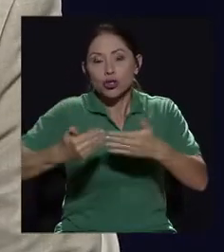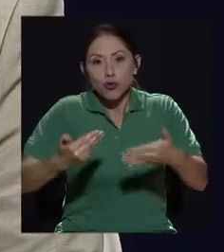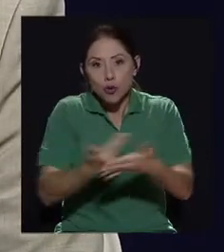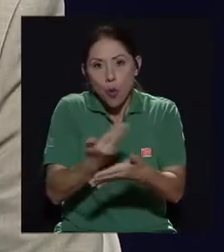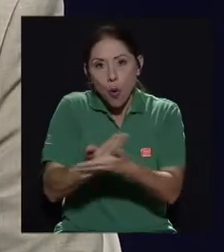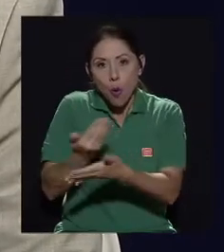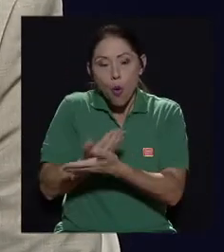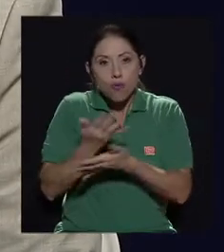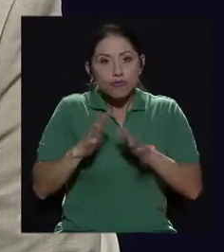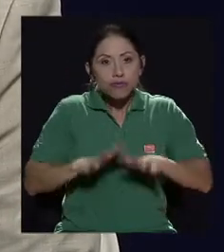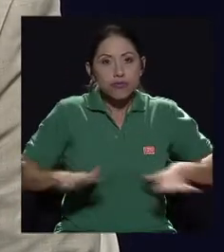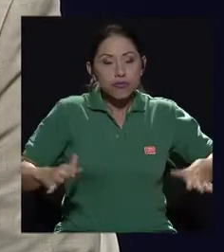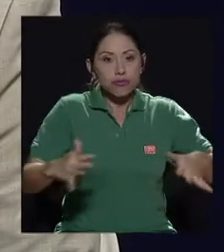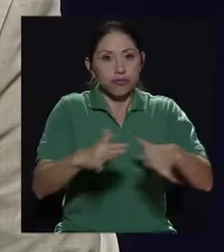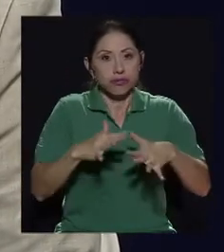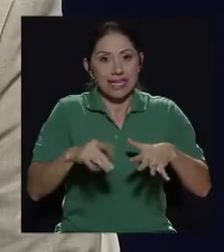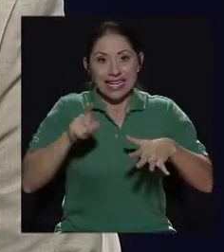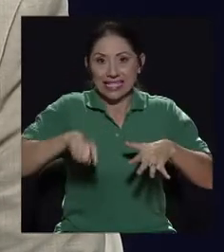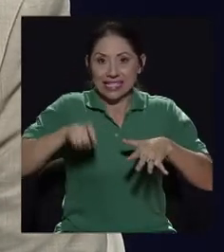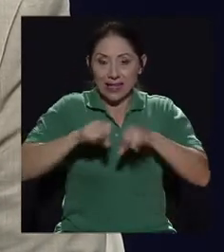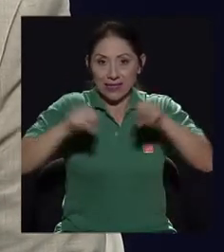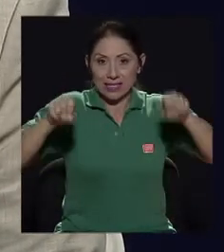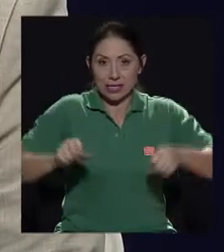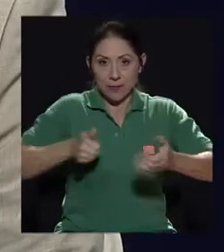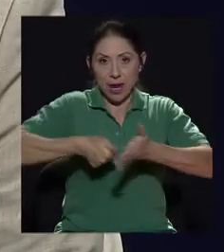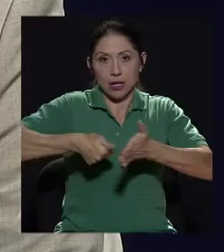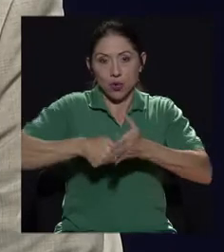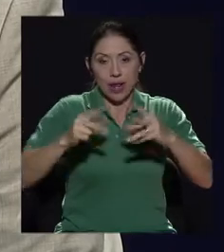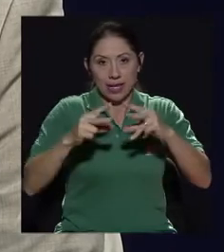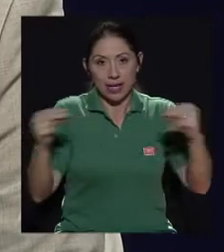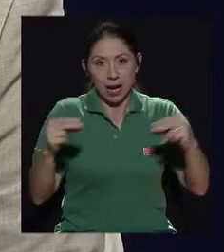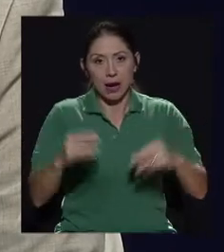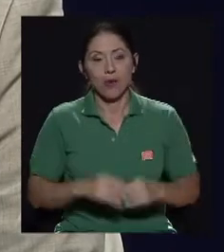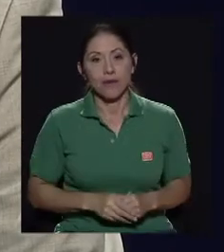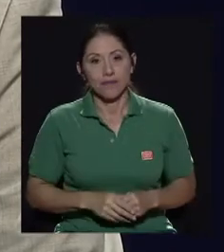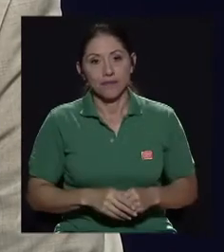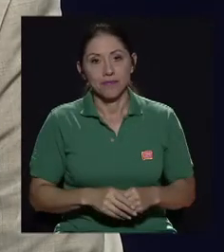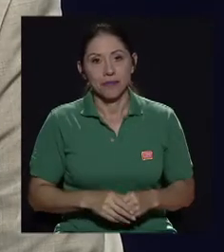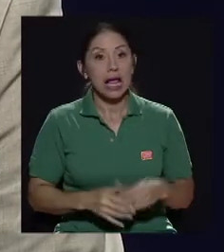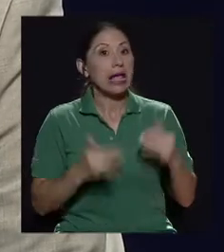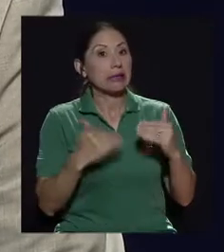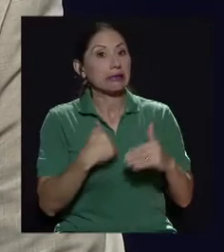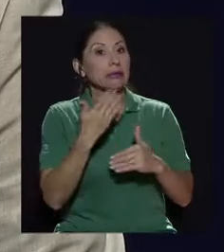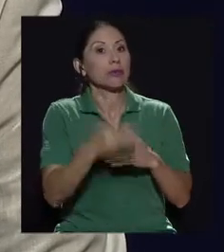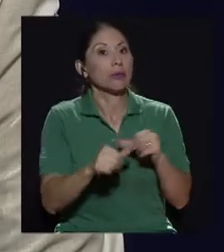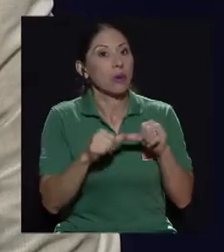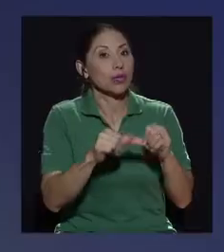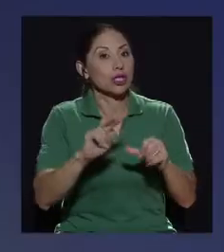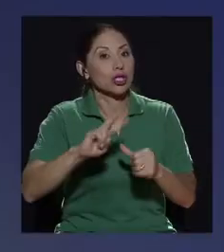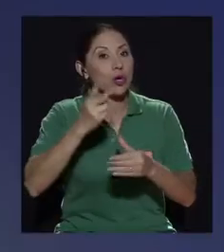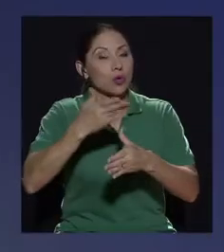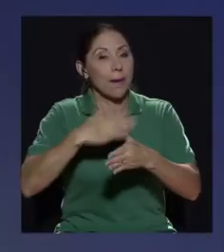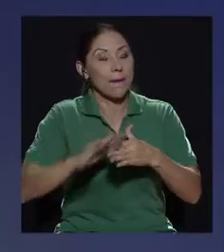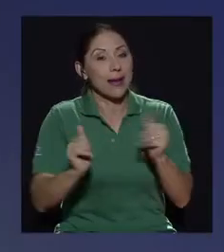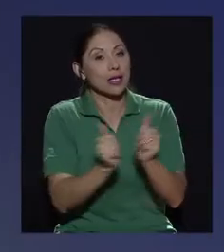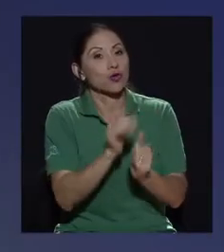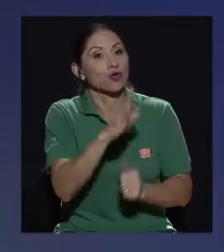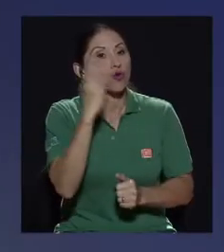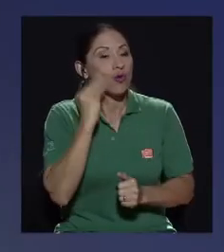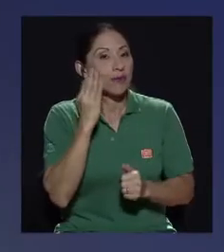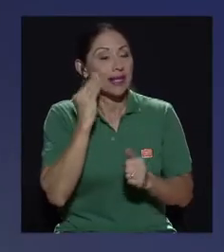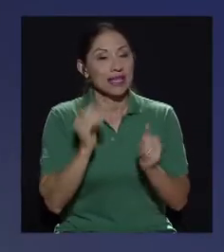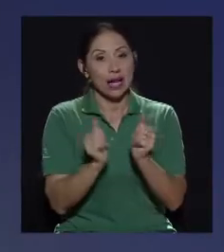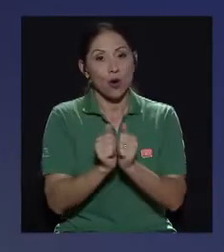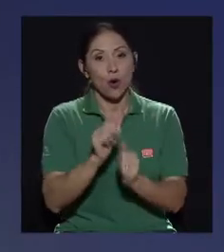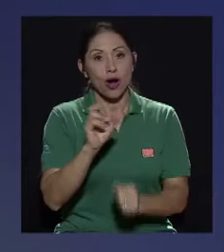hacer el proceso de modernización que el órgano electoral de nicaragua éste llevó adelante vamos a regresar en este segundo bloque ya